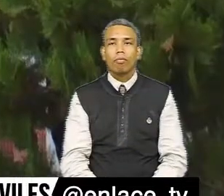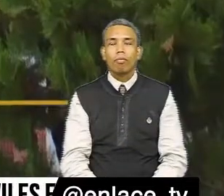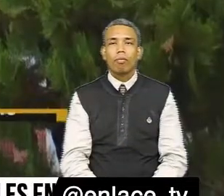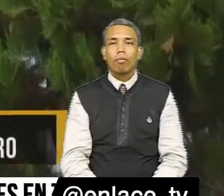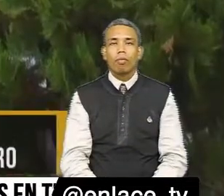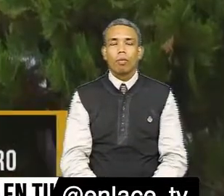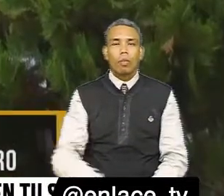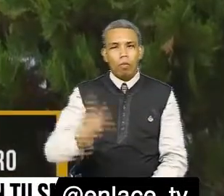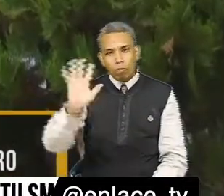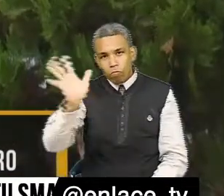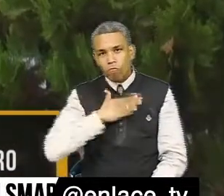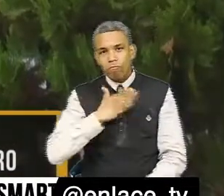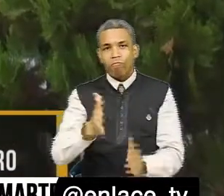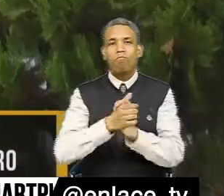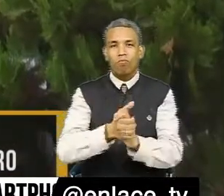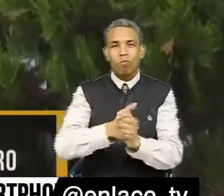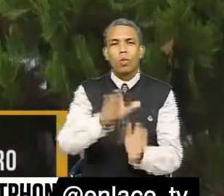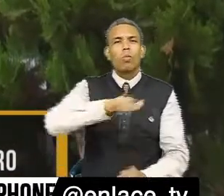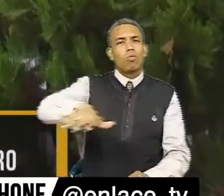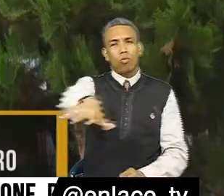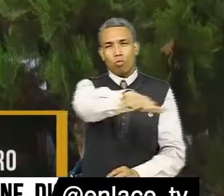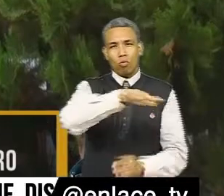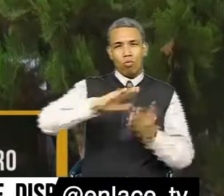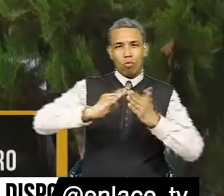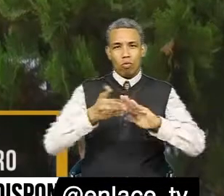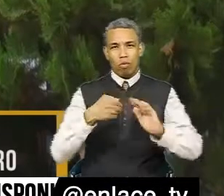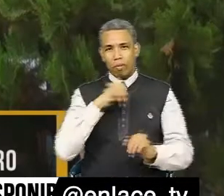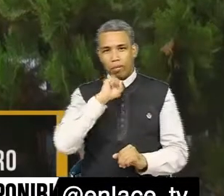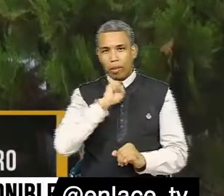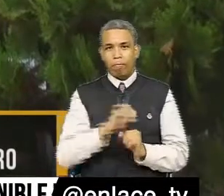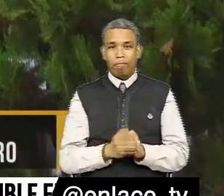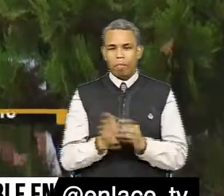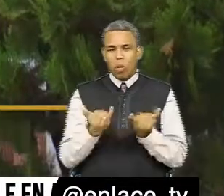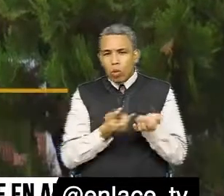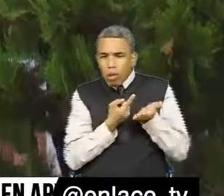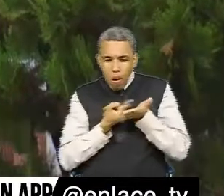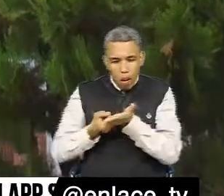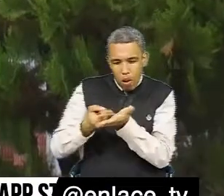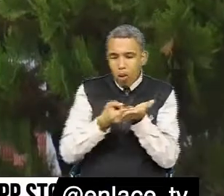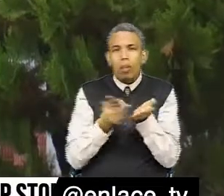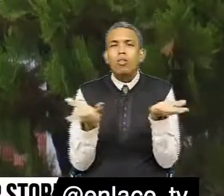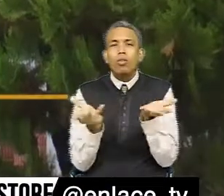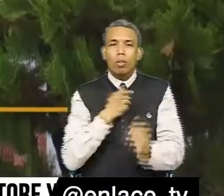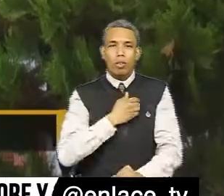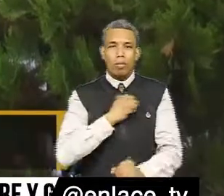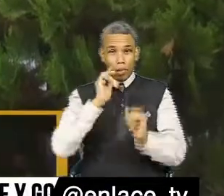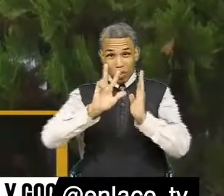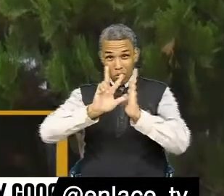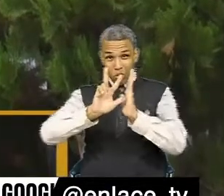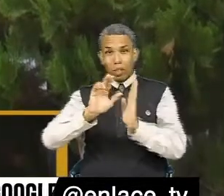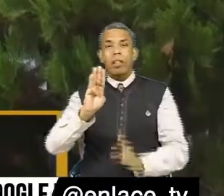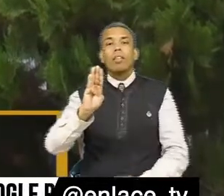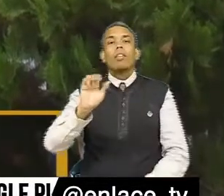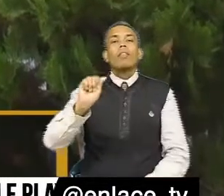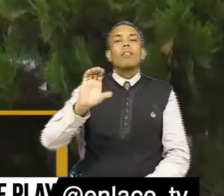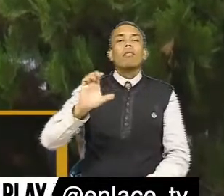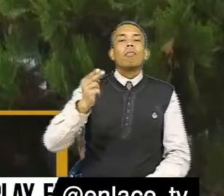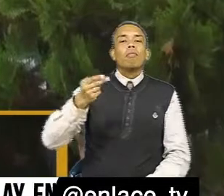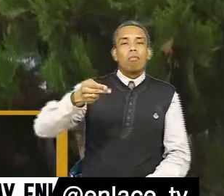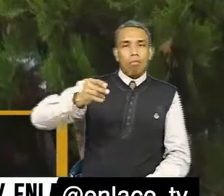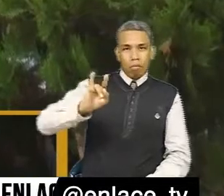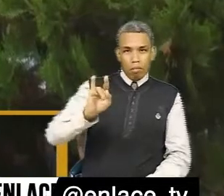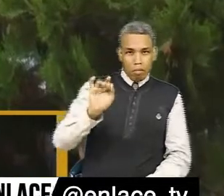saludos de buenas tardes a todos la agenda informativa se concentra hoy en el hotel bachelet donde se adelanta el conversatorio de